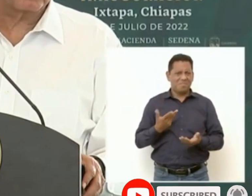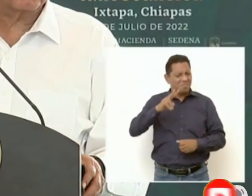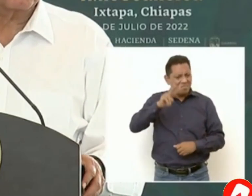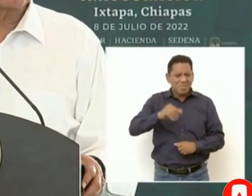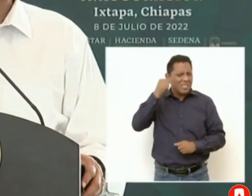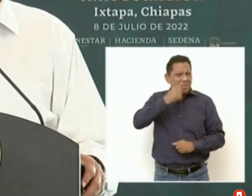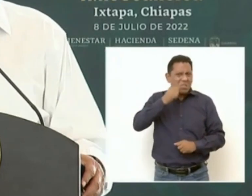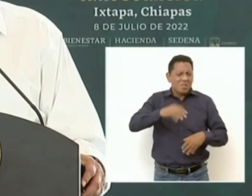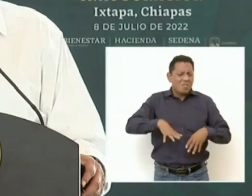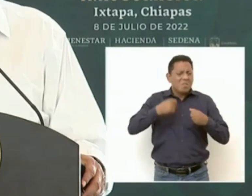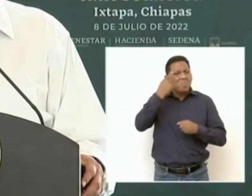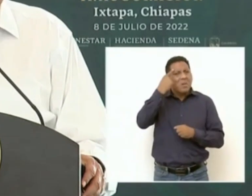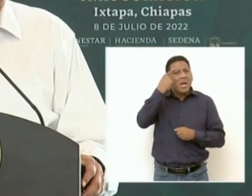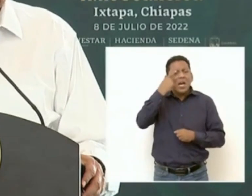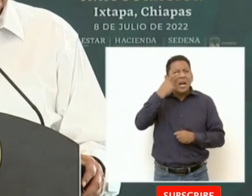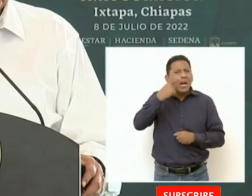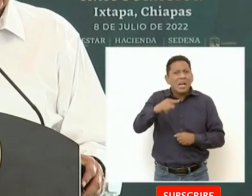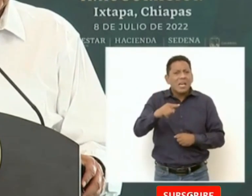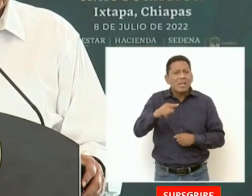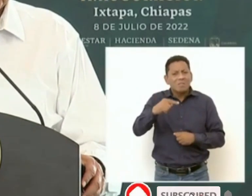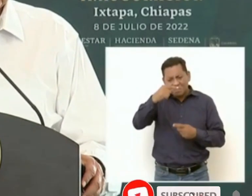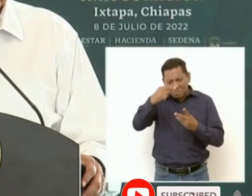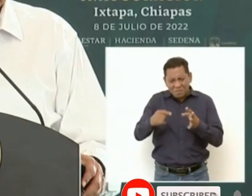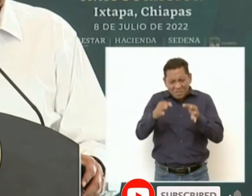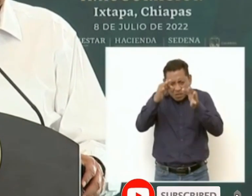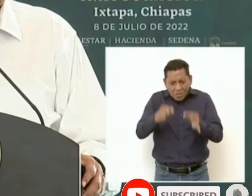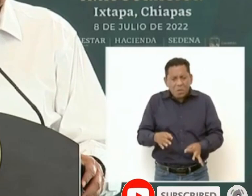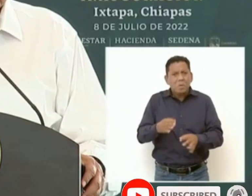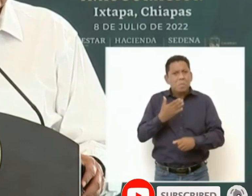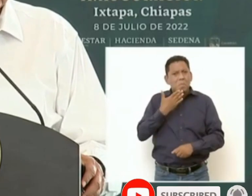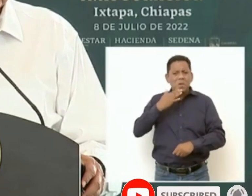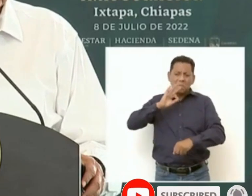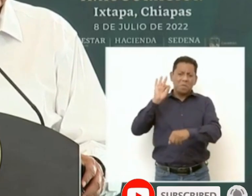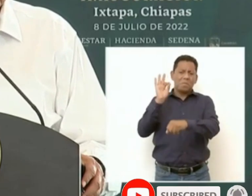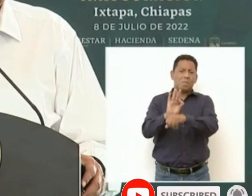he luchado por ideales, por principios.